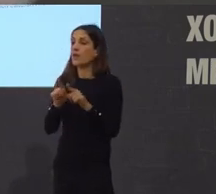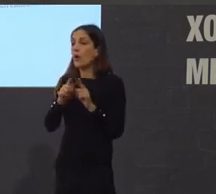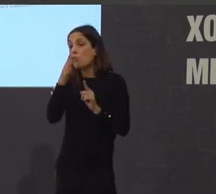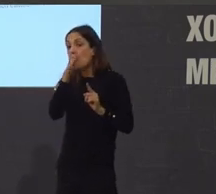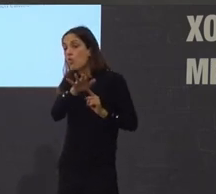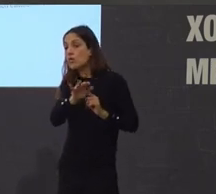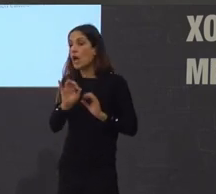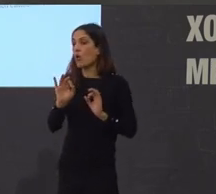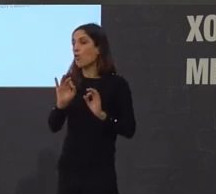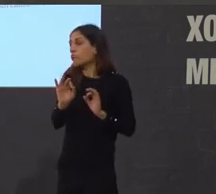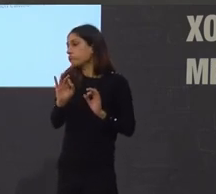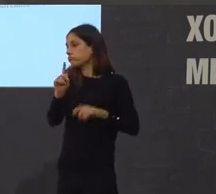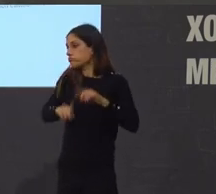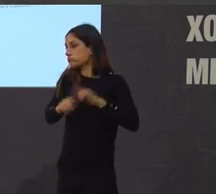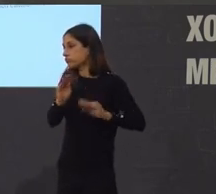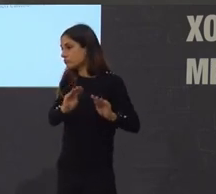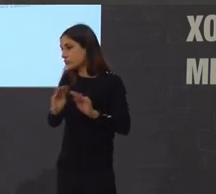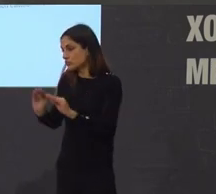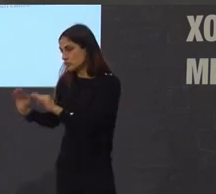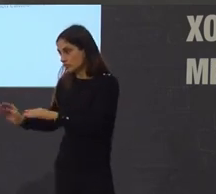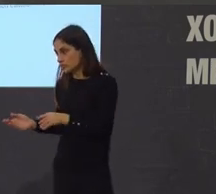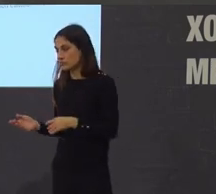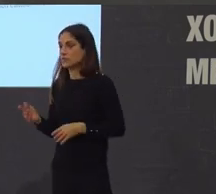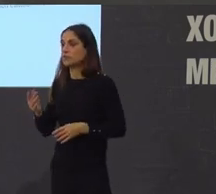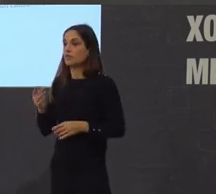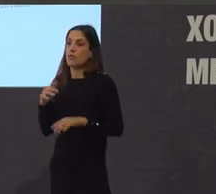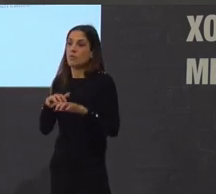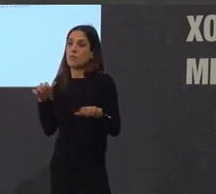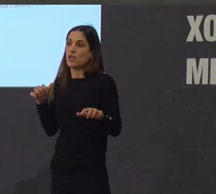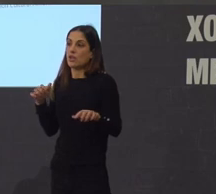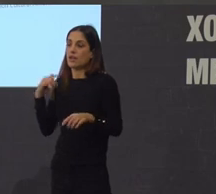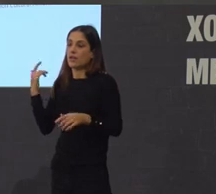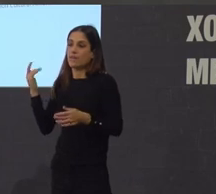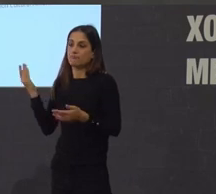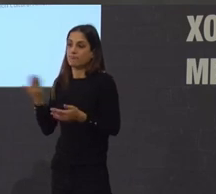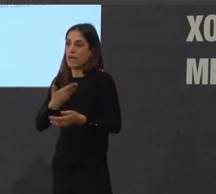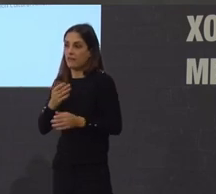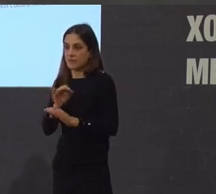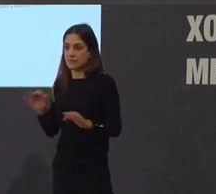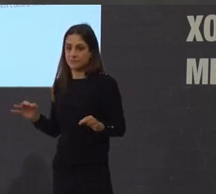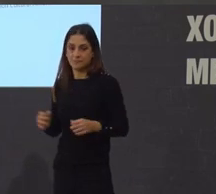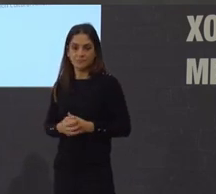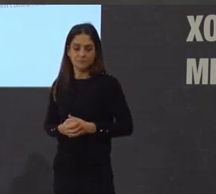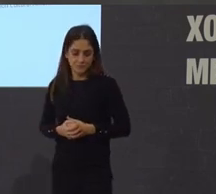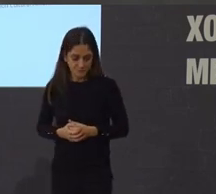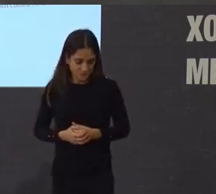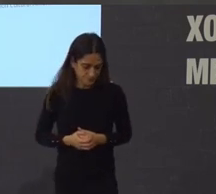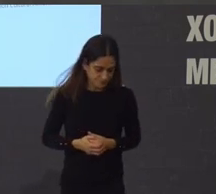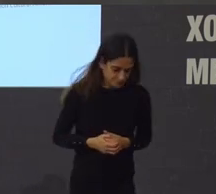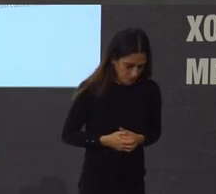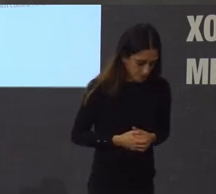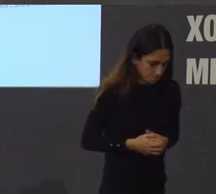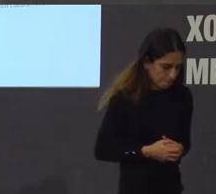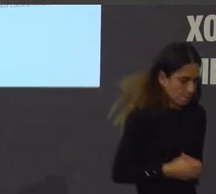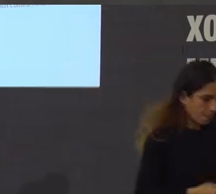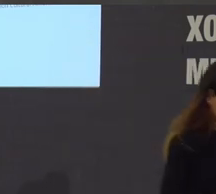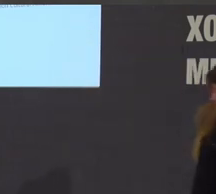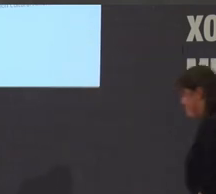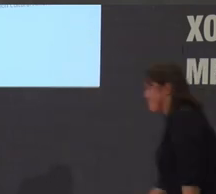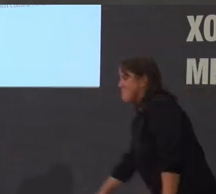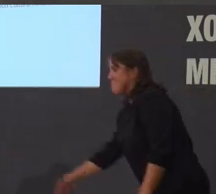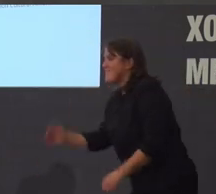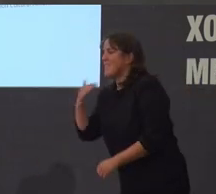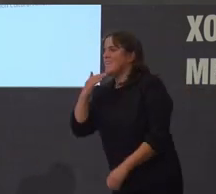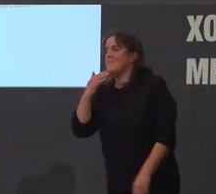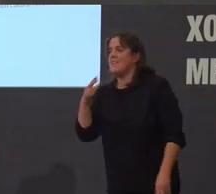que les pedían ir al frente y normalmente nunca antes pasaban para terminar más o menos terminar en estos